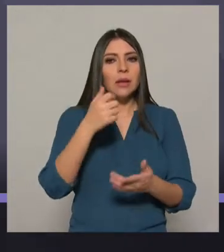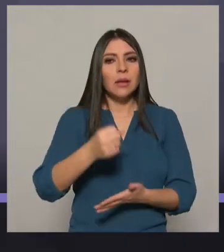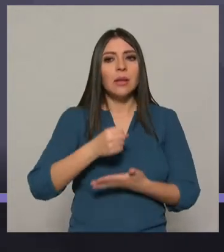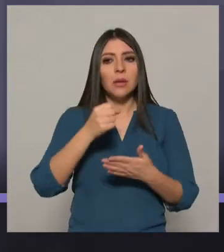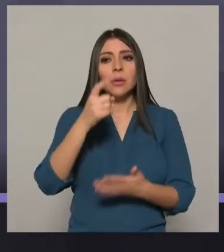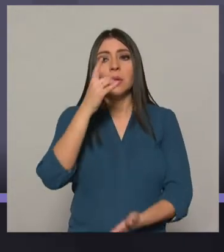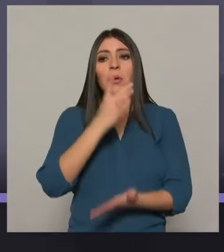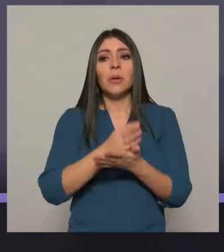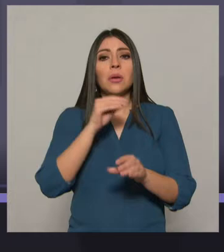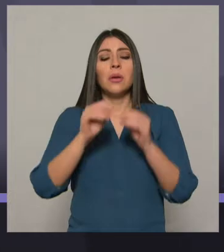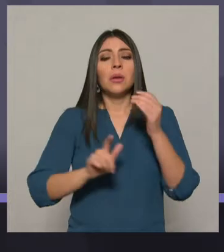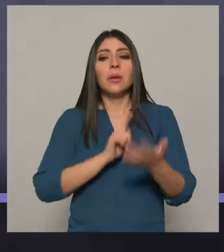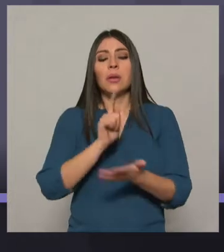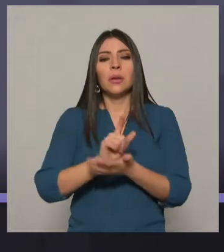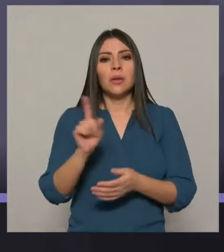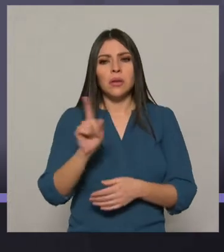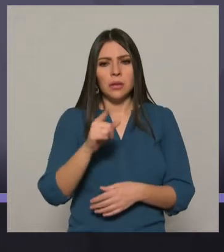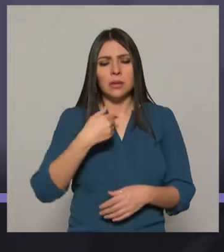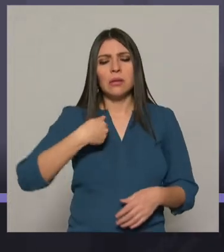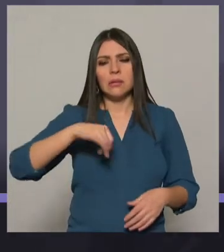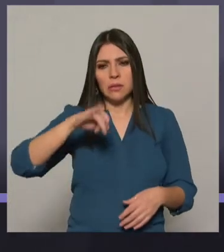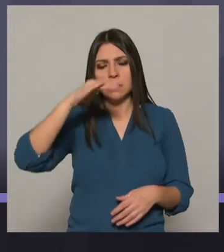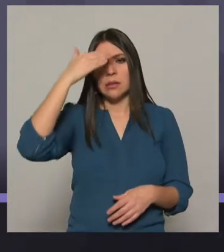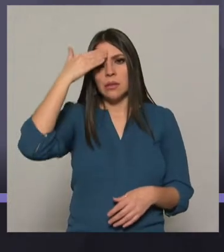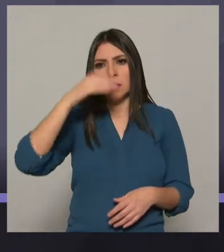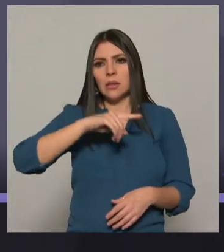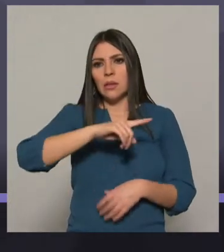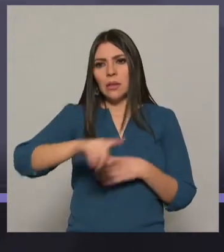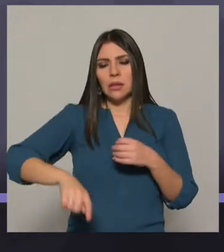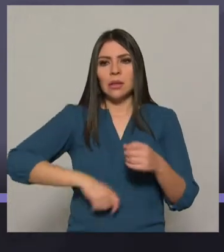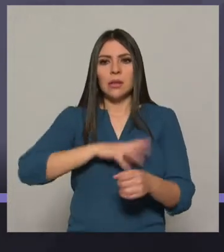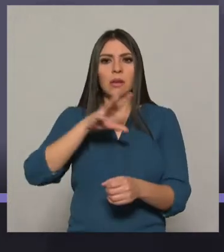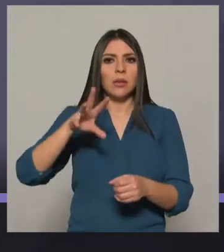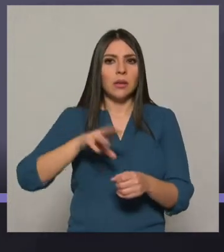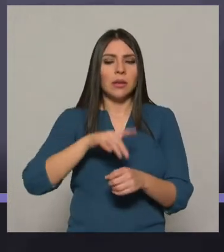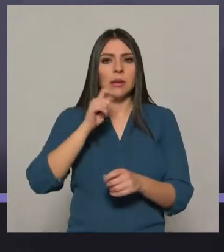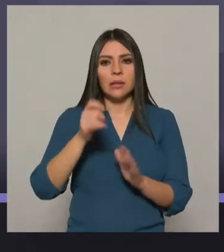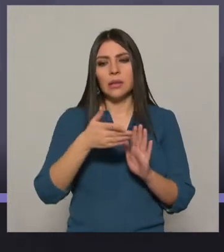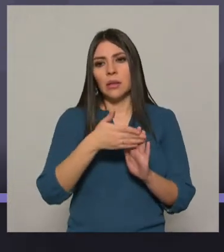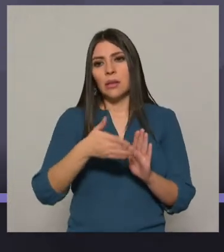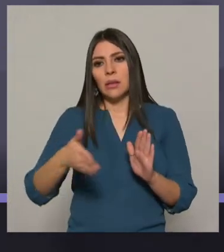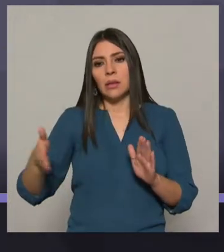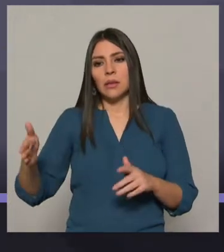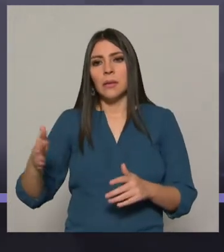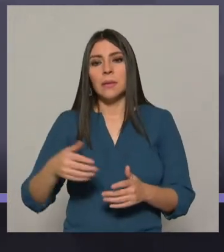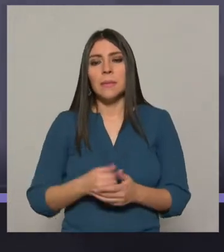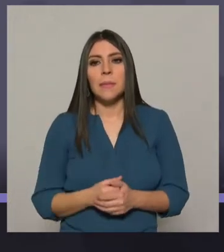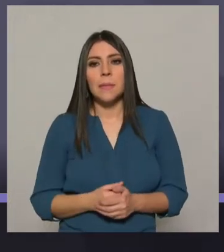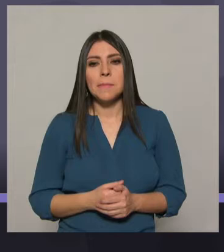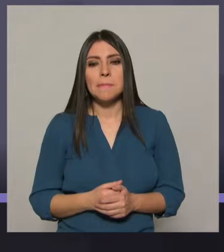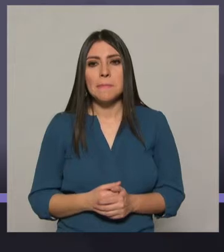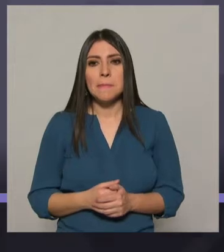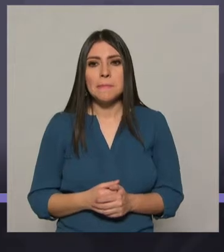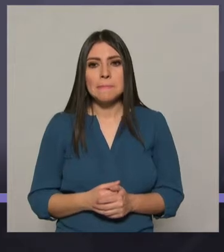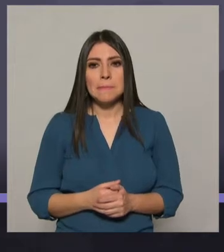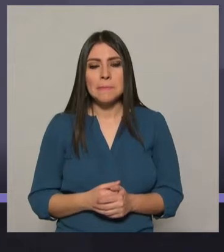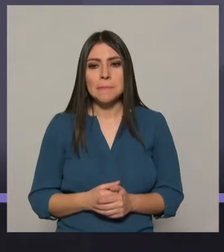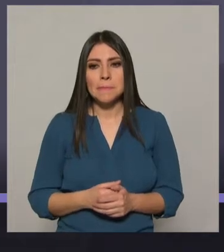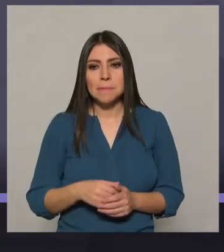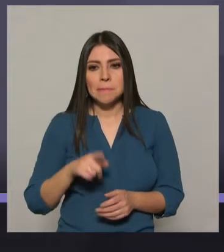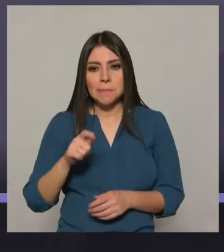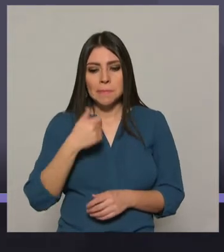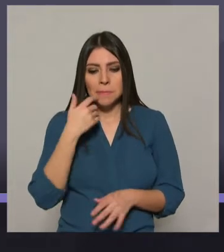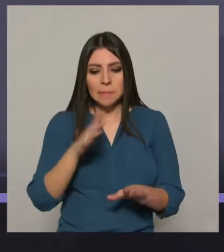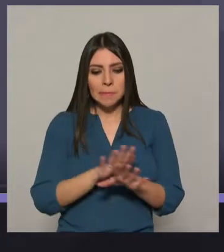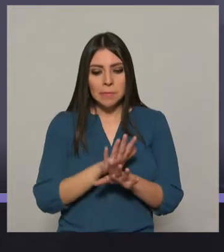ejercicio legislativo técnico. Estoy de acuerdo que es todo un proceso que se transita en el Congreso de la